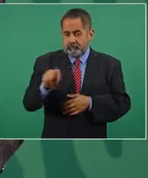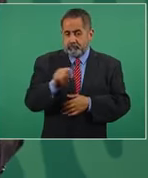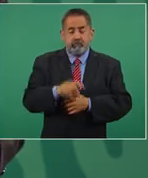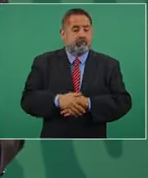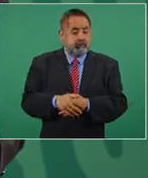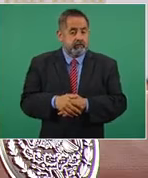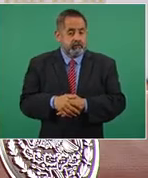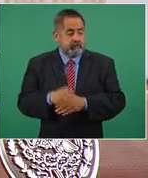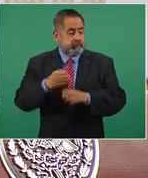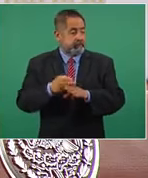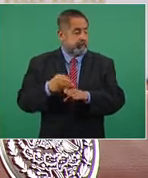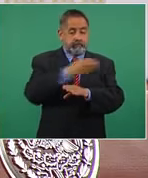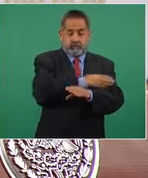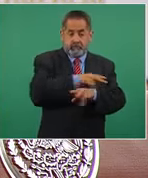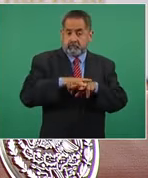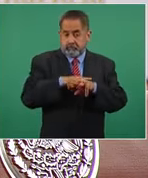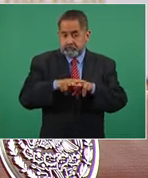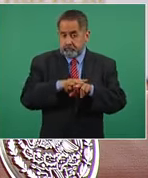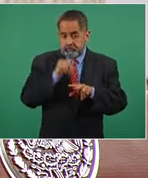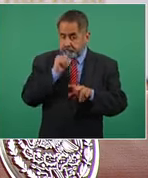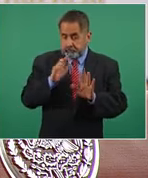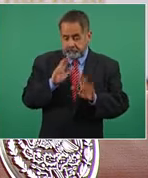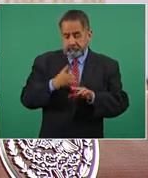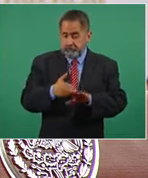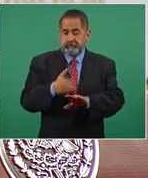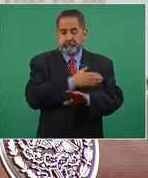antes del ferrocarril,